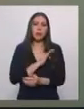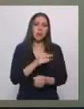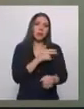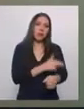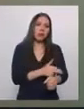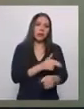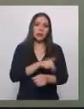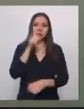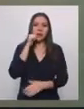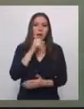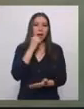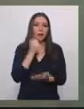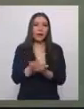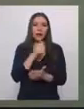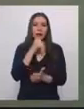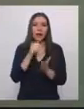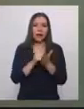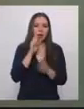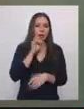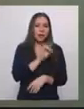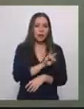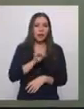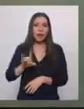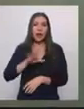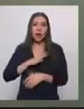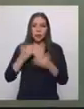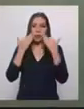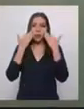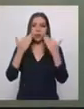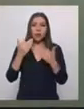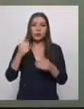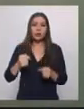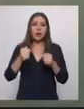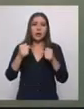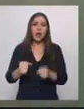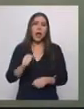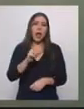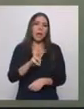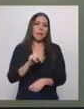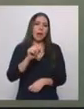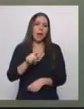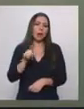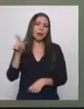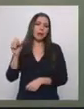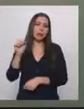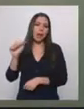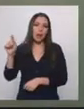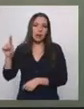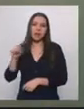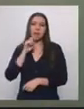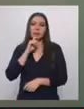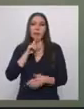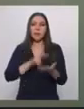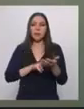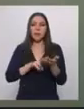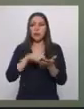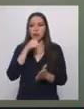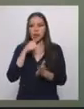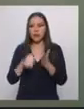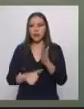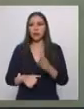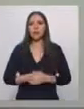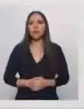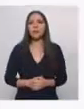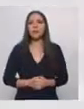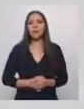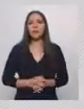digitales porque están avaladas, da un aval ante la Secretaría de Hacienda y la validez de este estado de cuenta como tal. Entonces, rápidamente, Fer,